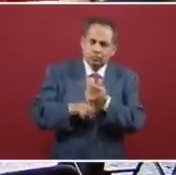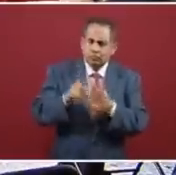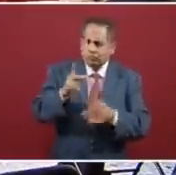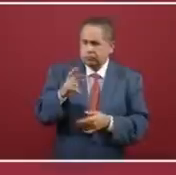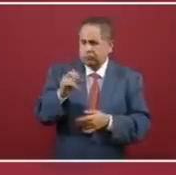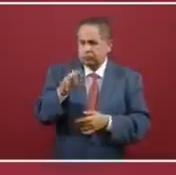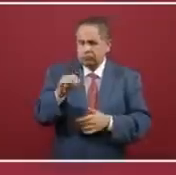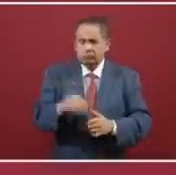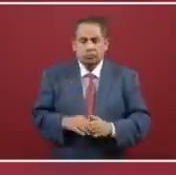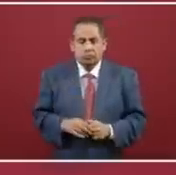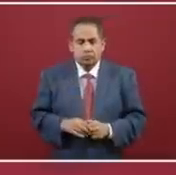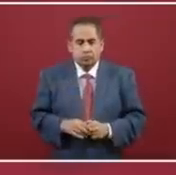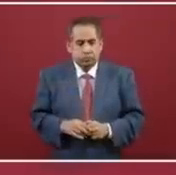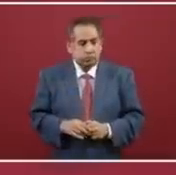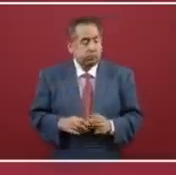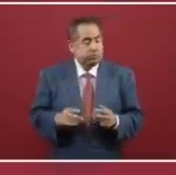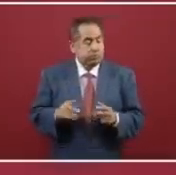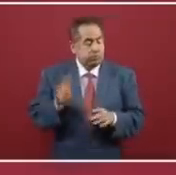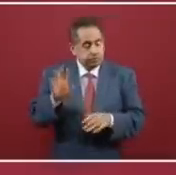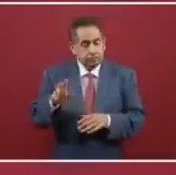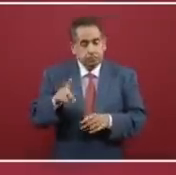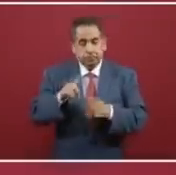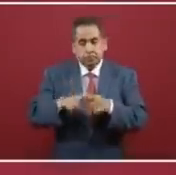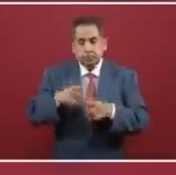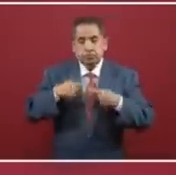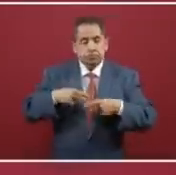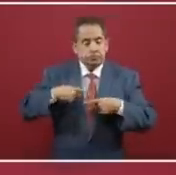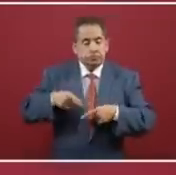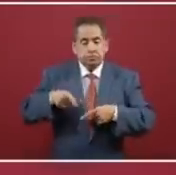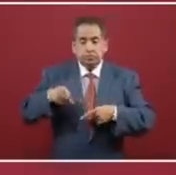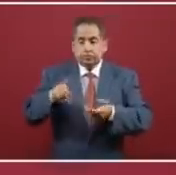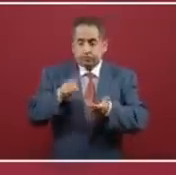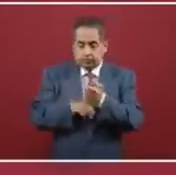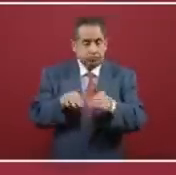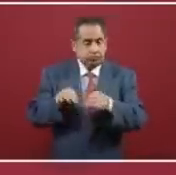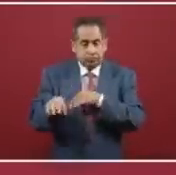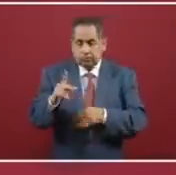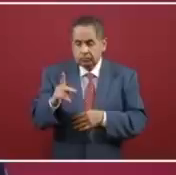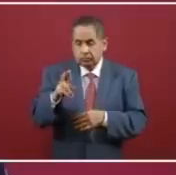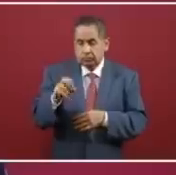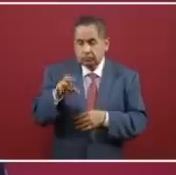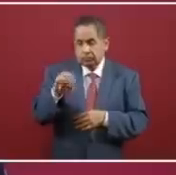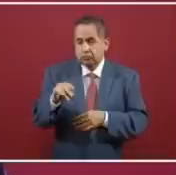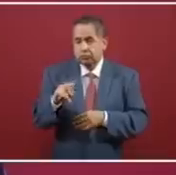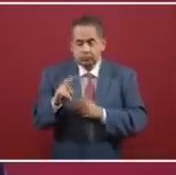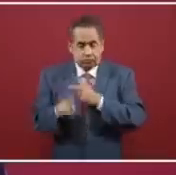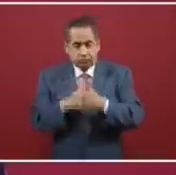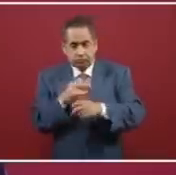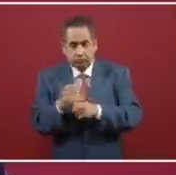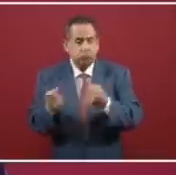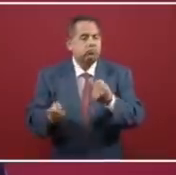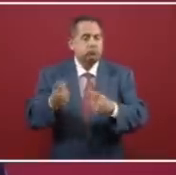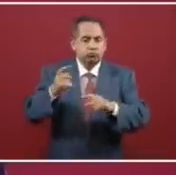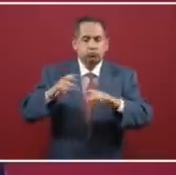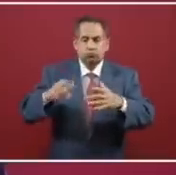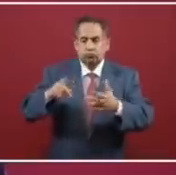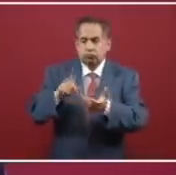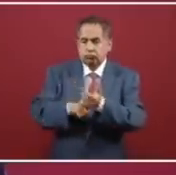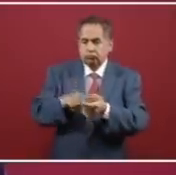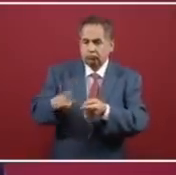en la profeco de personal es personal de la profeco algunos